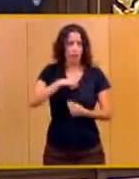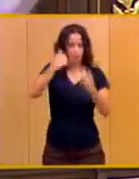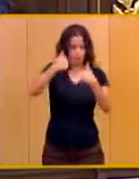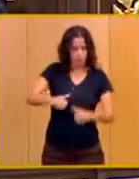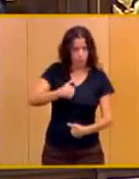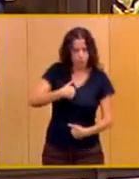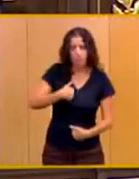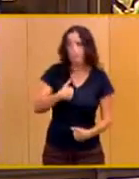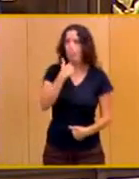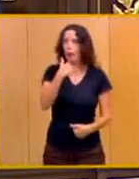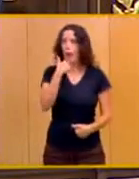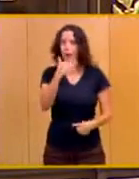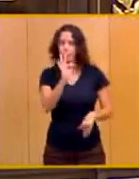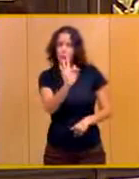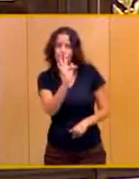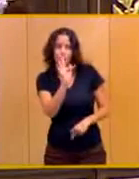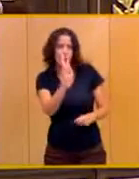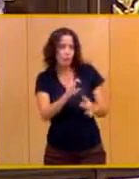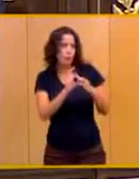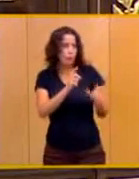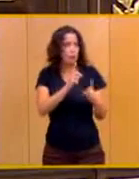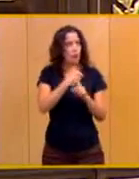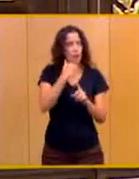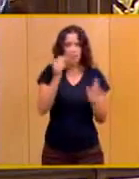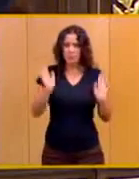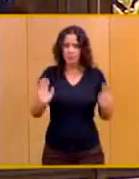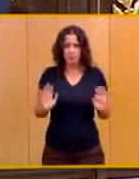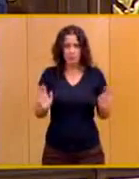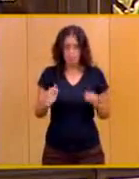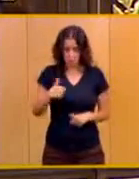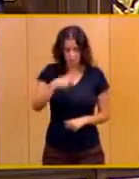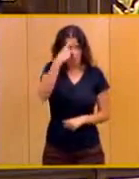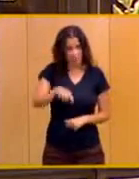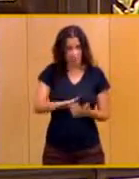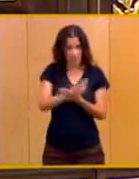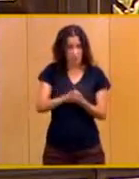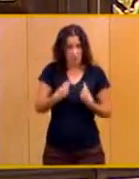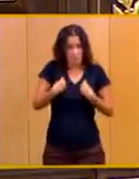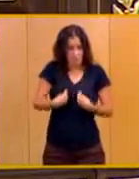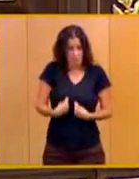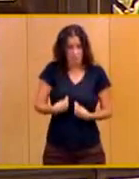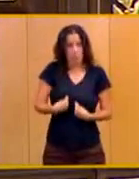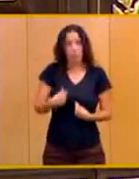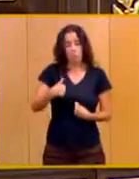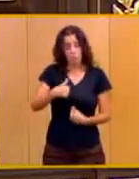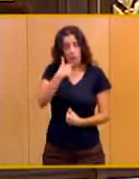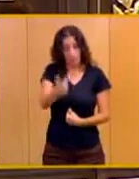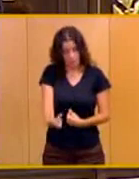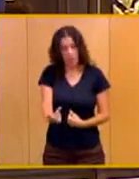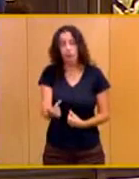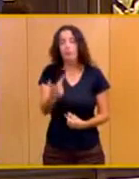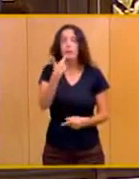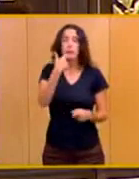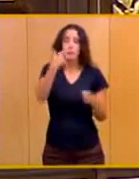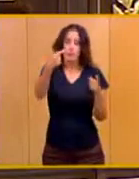palabra buena sobre la oposición, y como yo ya sabía que iba a decir lo mismo en mi primera intervención, le dije, me va a decir lo de no arrimar el